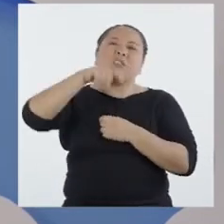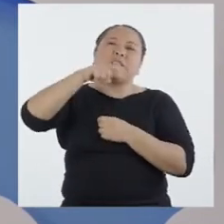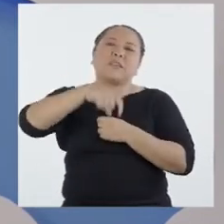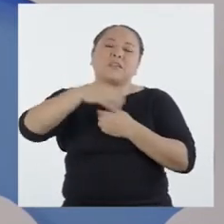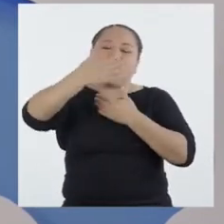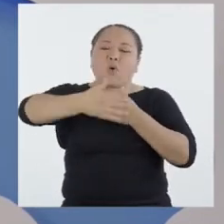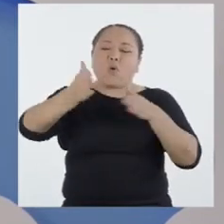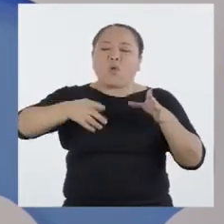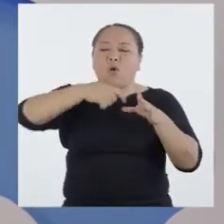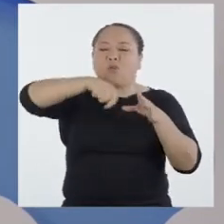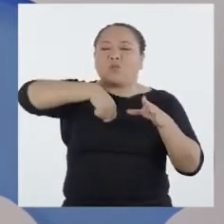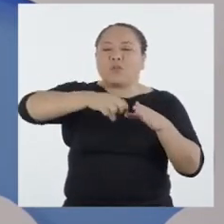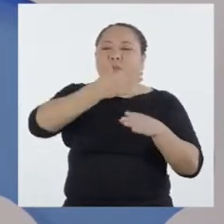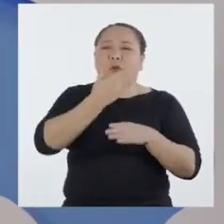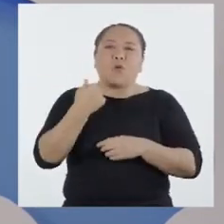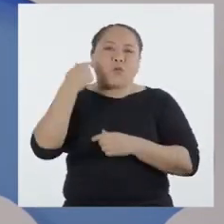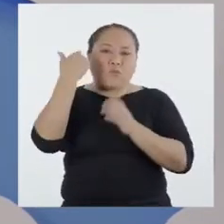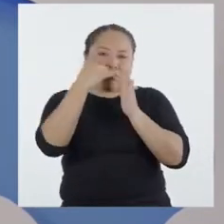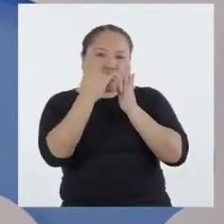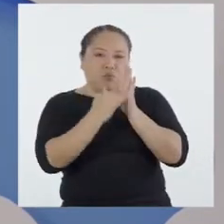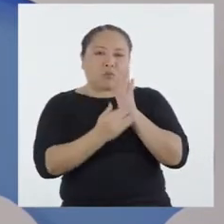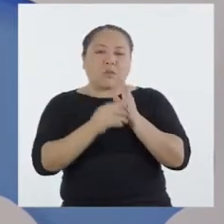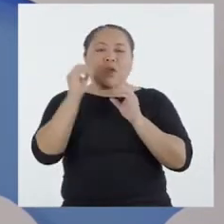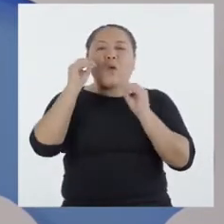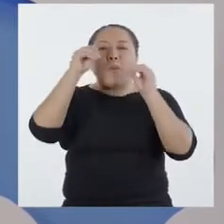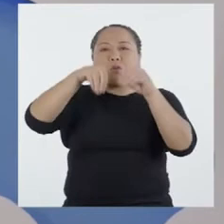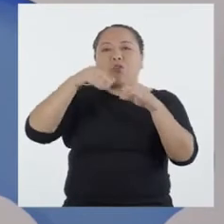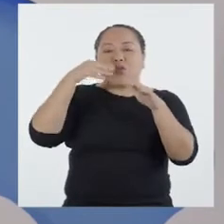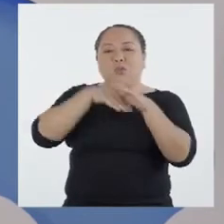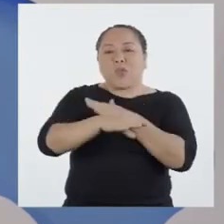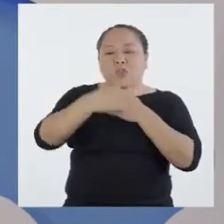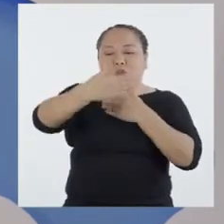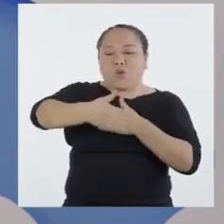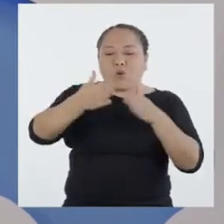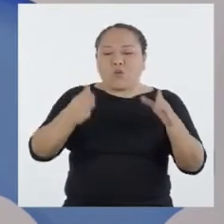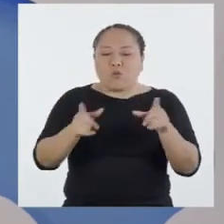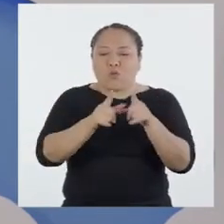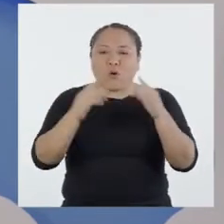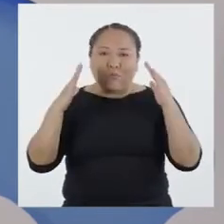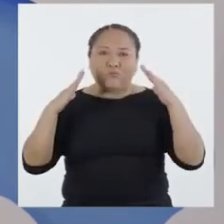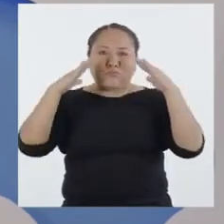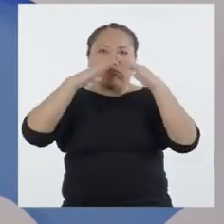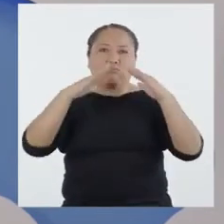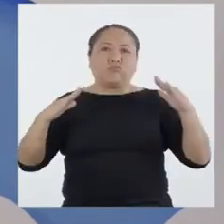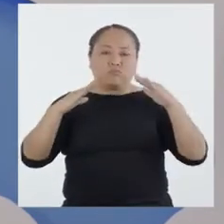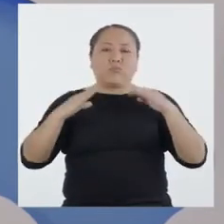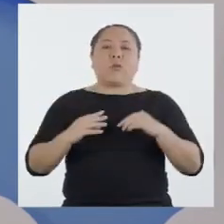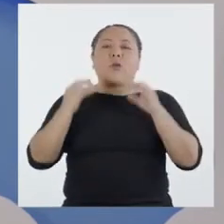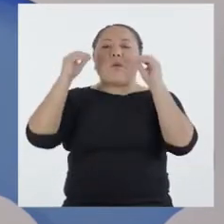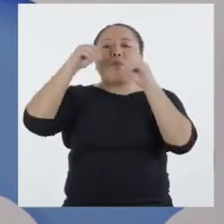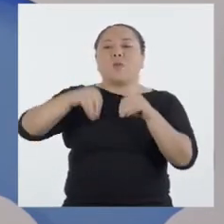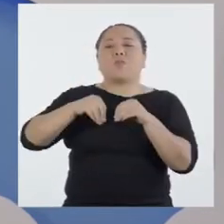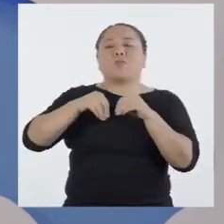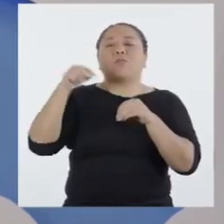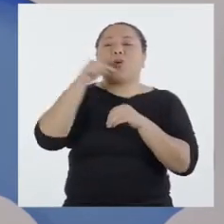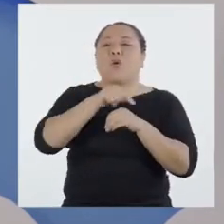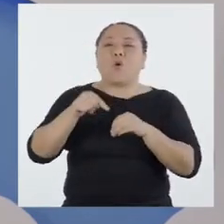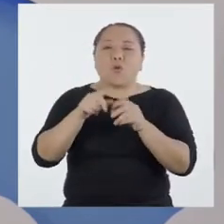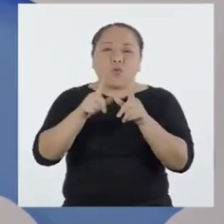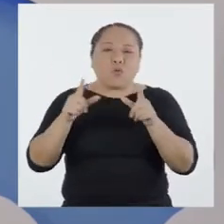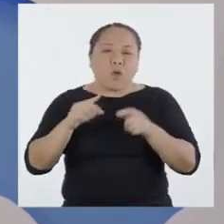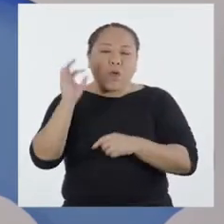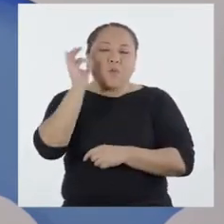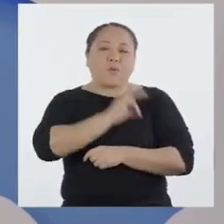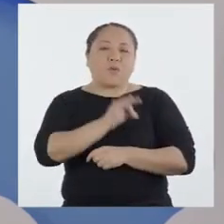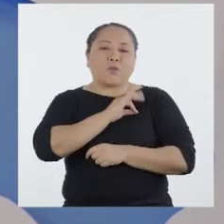de una cocina mejorada, que son los siguientes. Debe instalarse dentro de un ambiente techado. Debe estar ubicada de tal